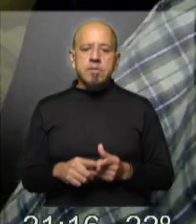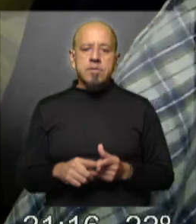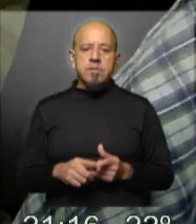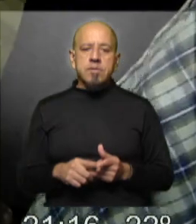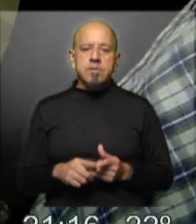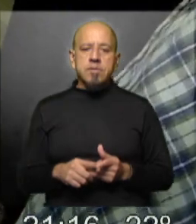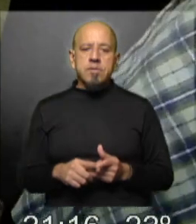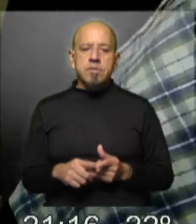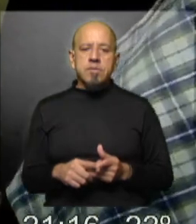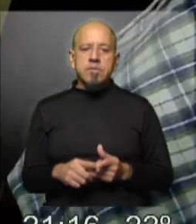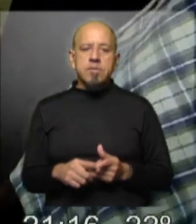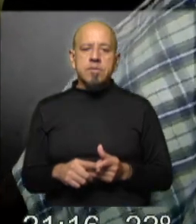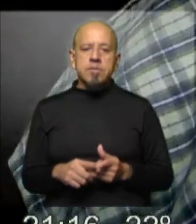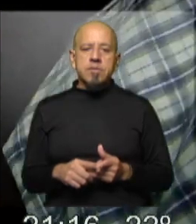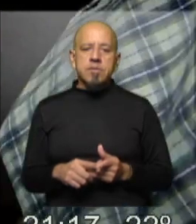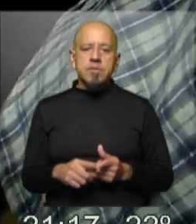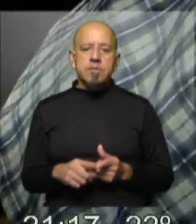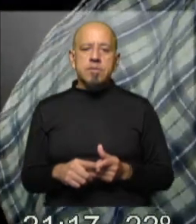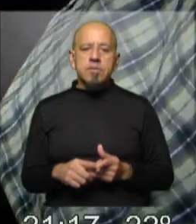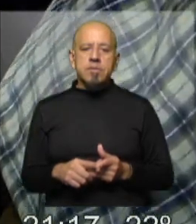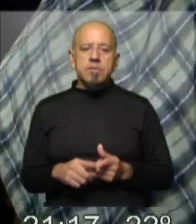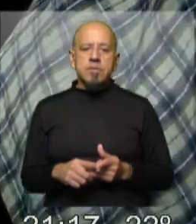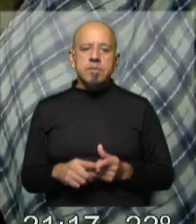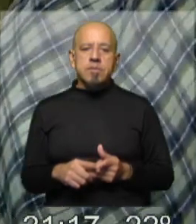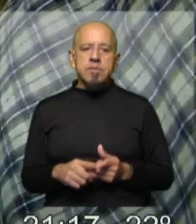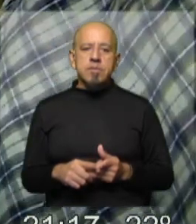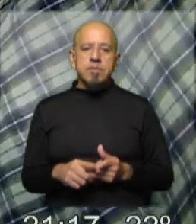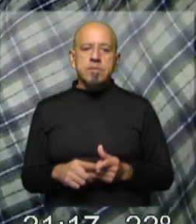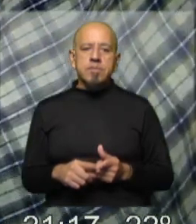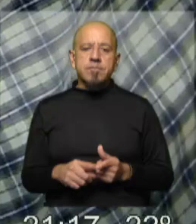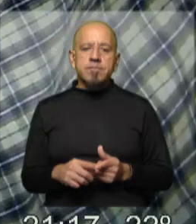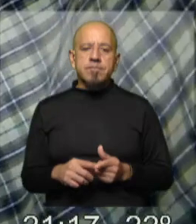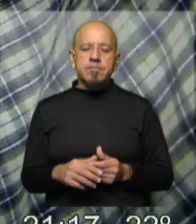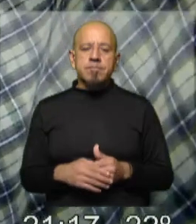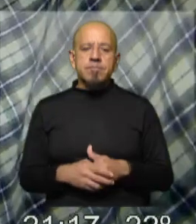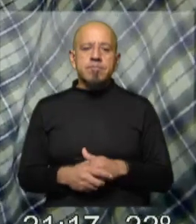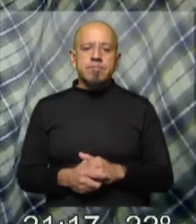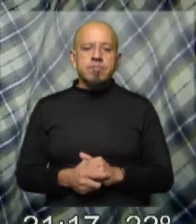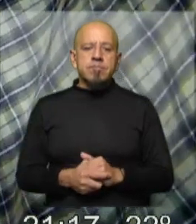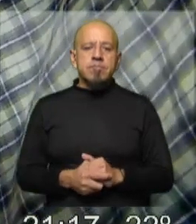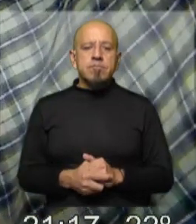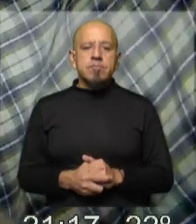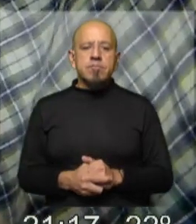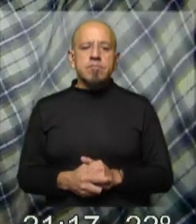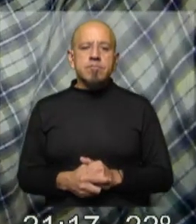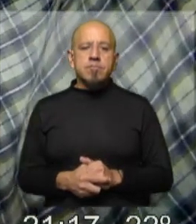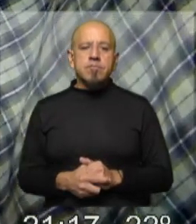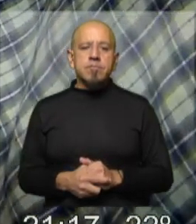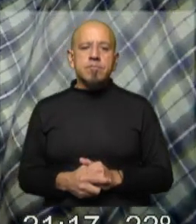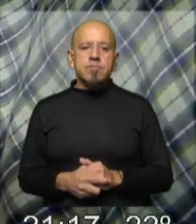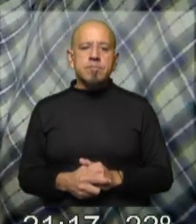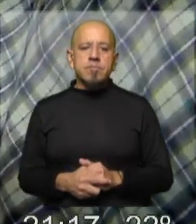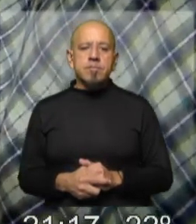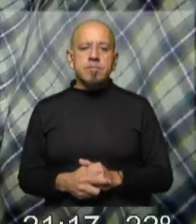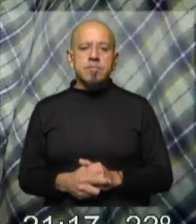Eran tapadas, estaban buenas las tapas. Sí, se ponía un pienso. Claro, Me Siento Campesino, es un